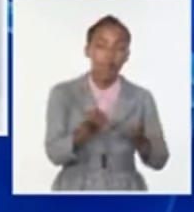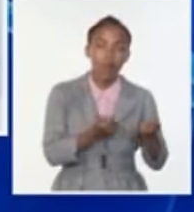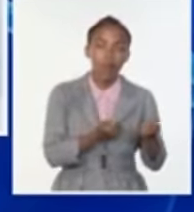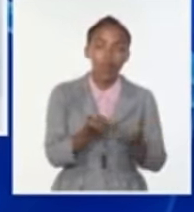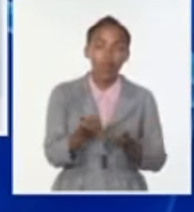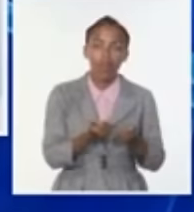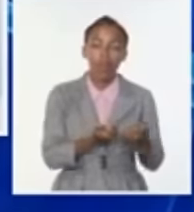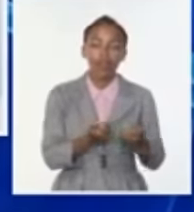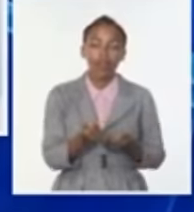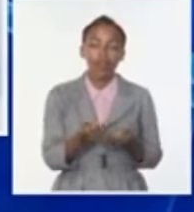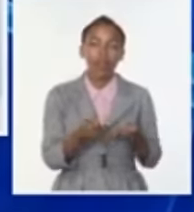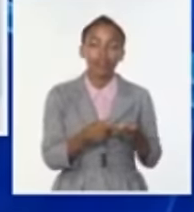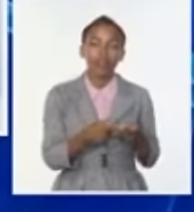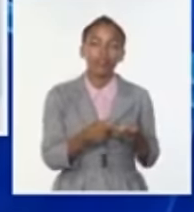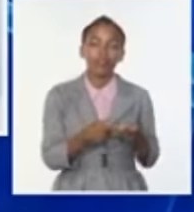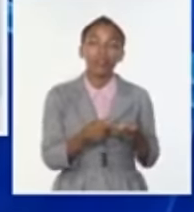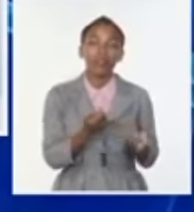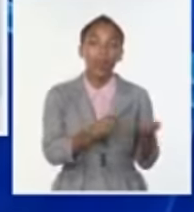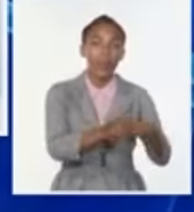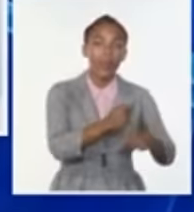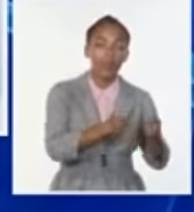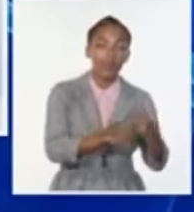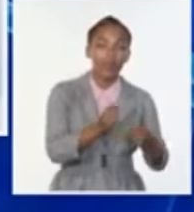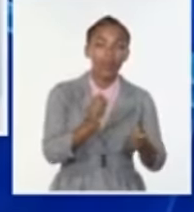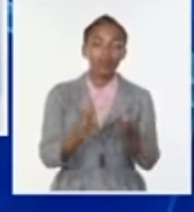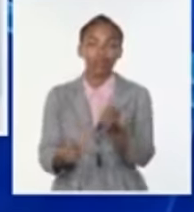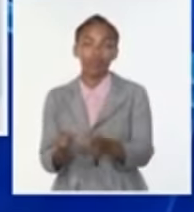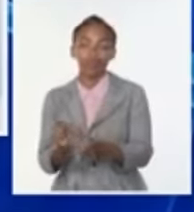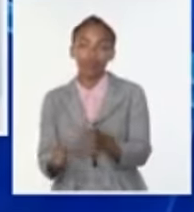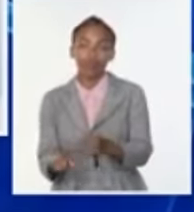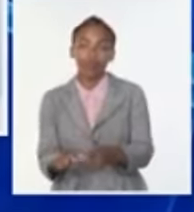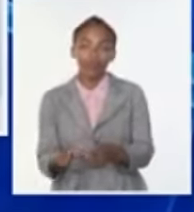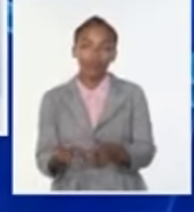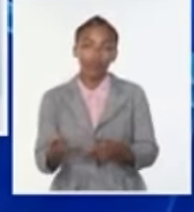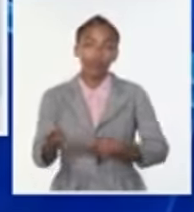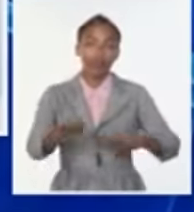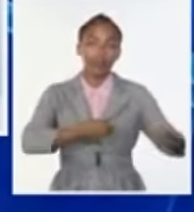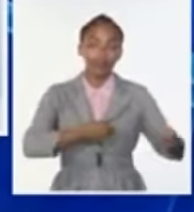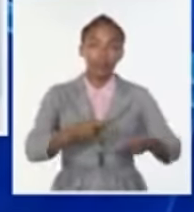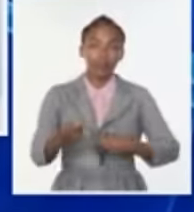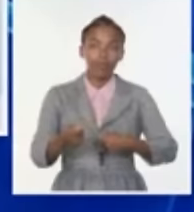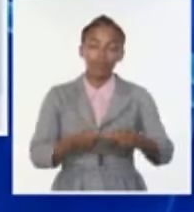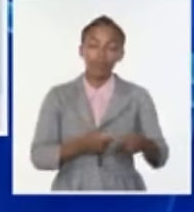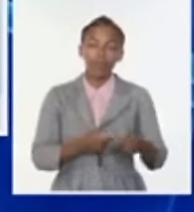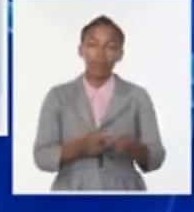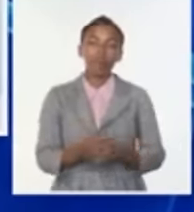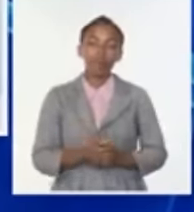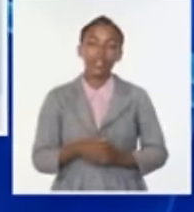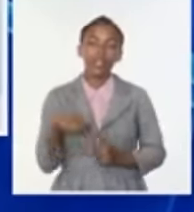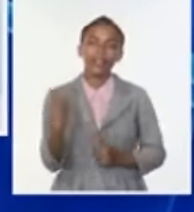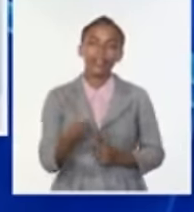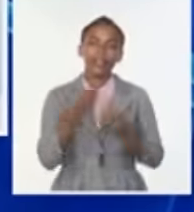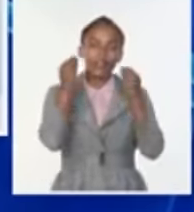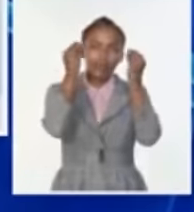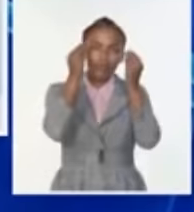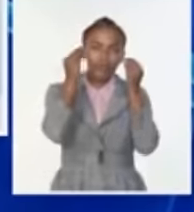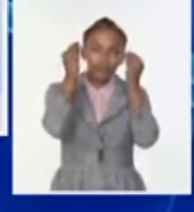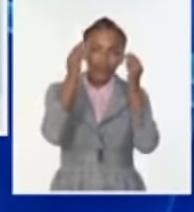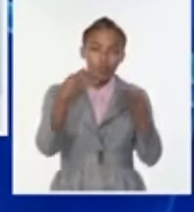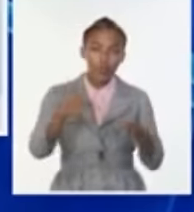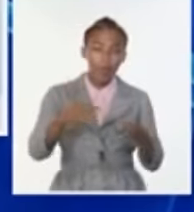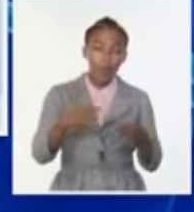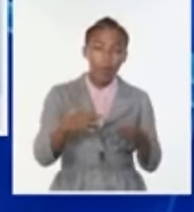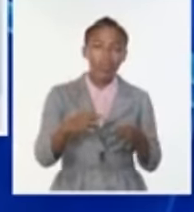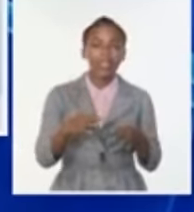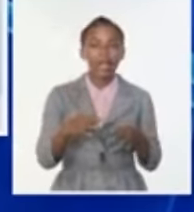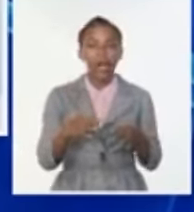su comercialización e importación. Hay muchas distorsiones ahí. Y nosotros incluso hemos hecho análisis. A pesar de la flexibilidad